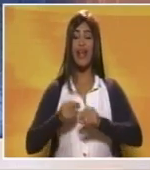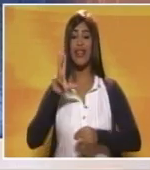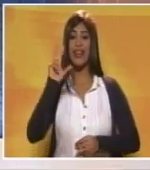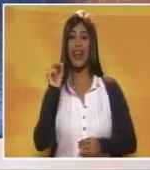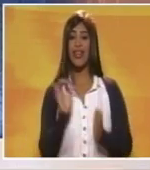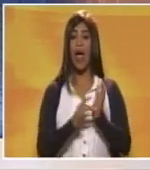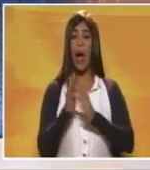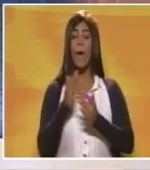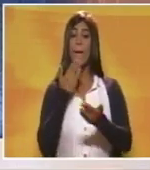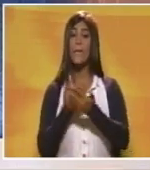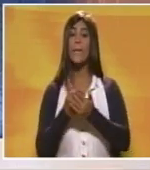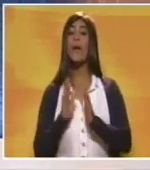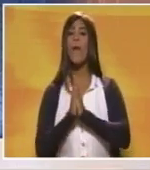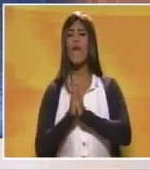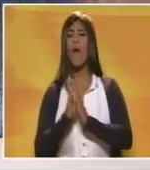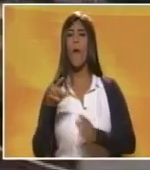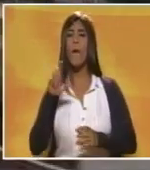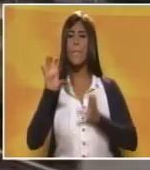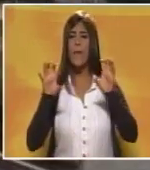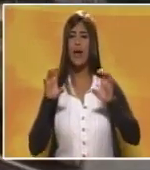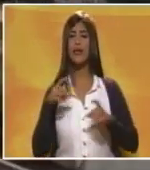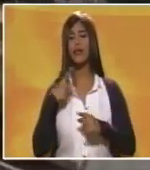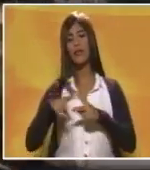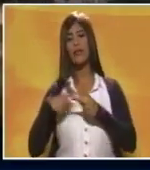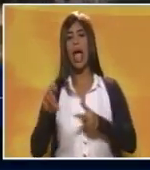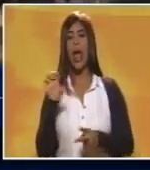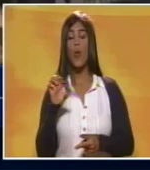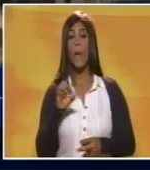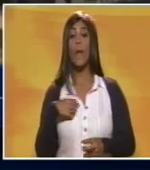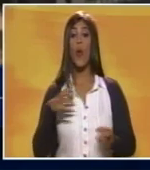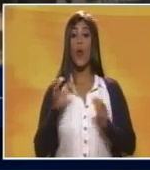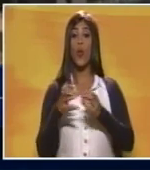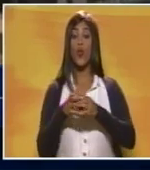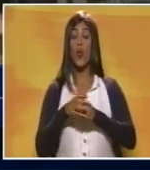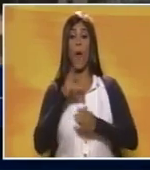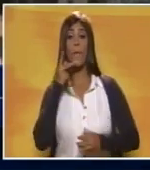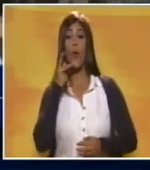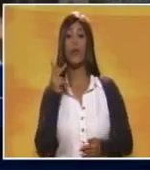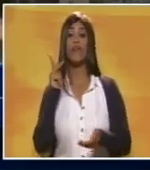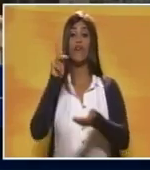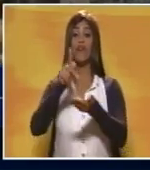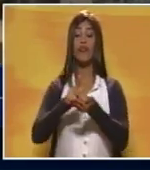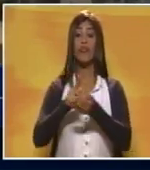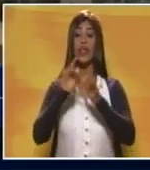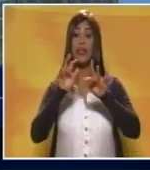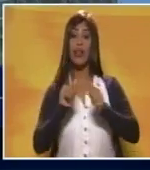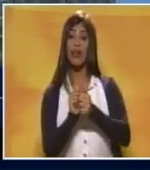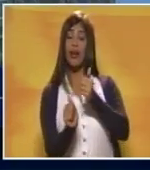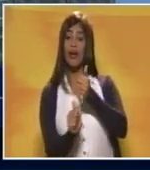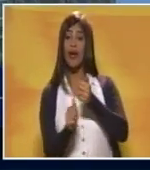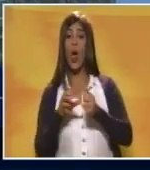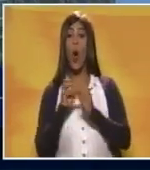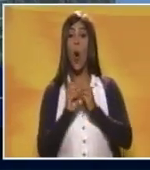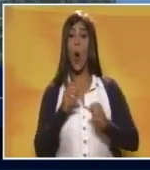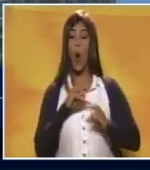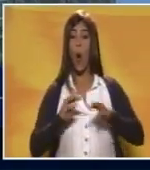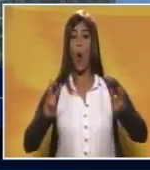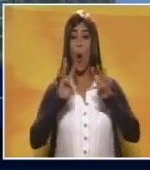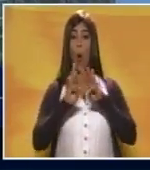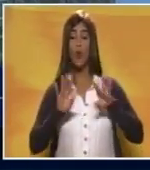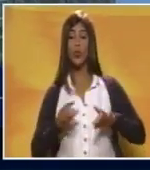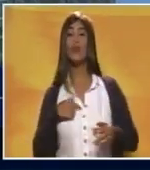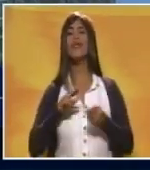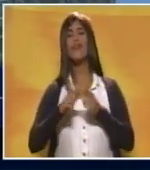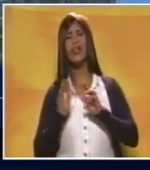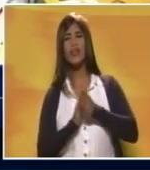por primera vez de países europeos. Según fuentes diplomáticas, al encuentro asistirá la subsecretaria de la ONU para Asuntos Políticos y Consolidación de la